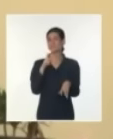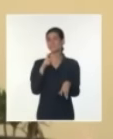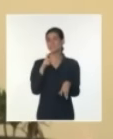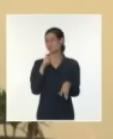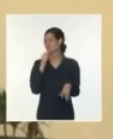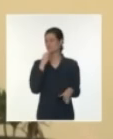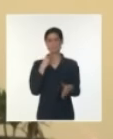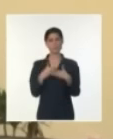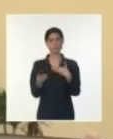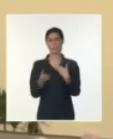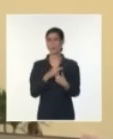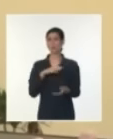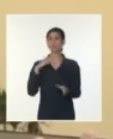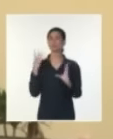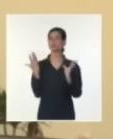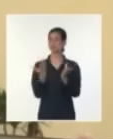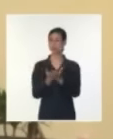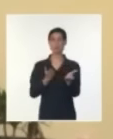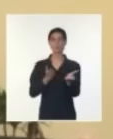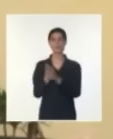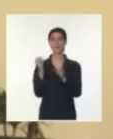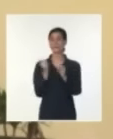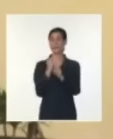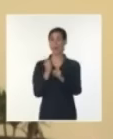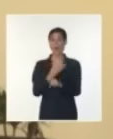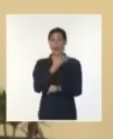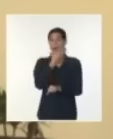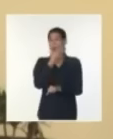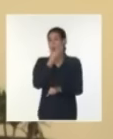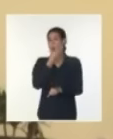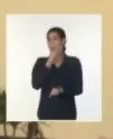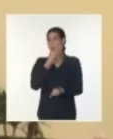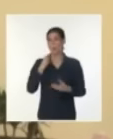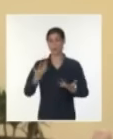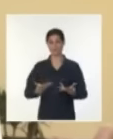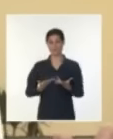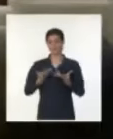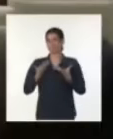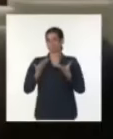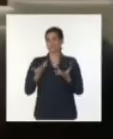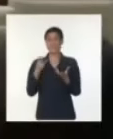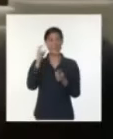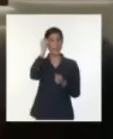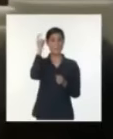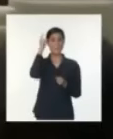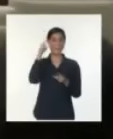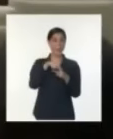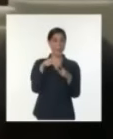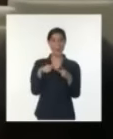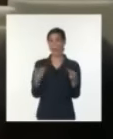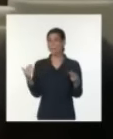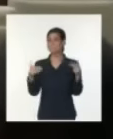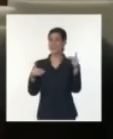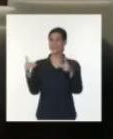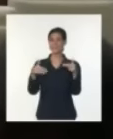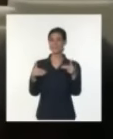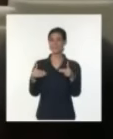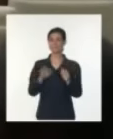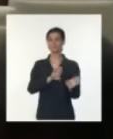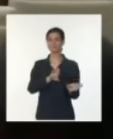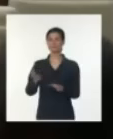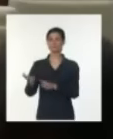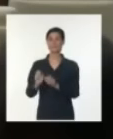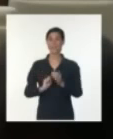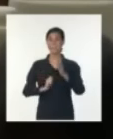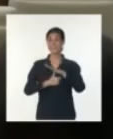desafíos prevalece la voluntad de los jóvenes de estar, de aportar, de crear, de participar. El presidente Díaz-Canel, en su distendido diálogo